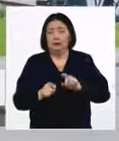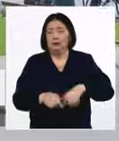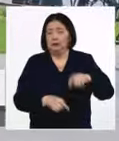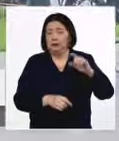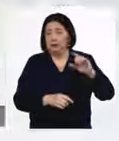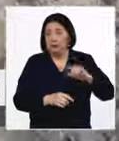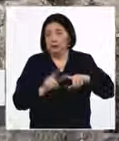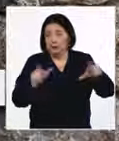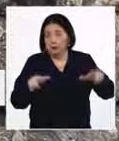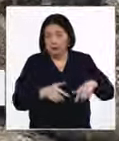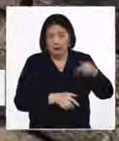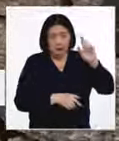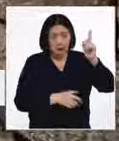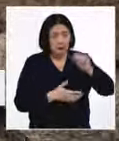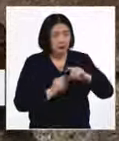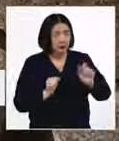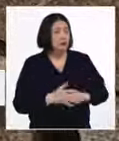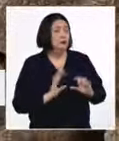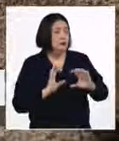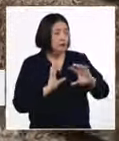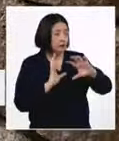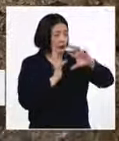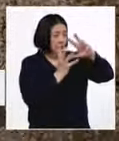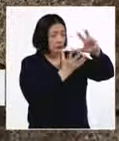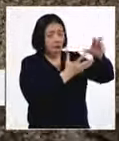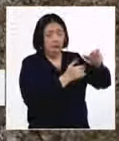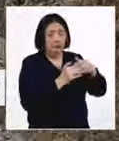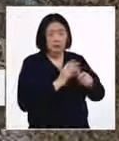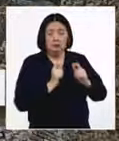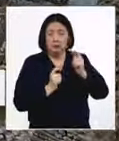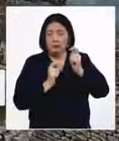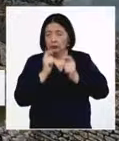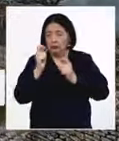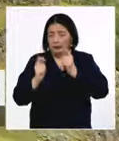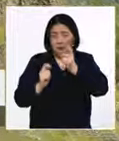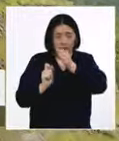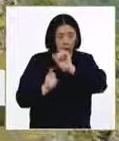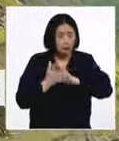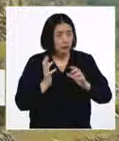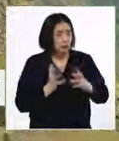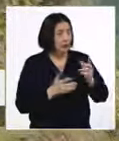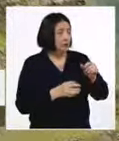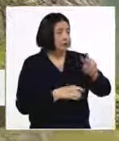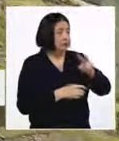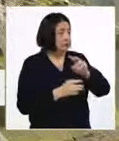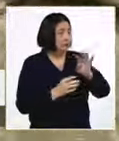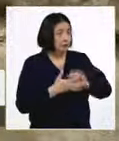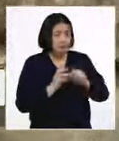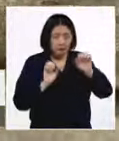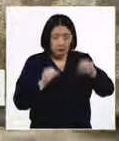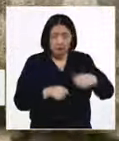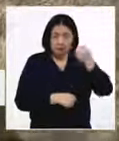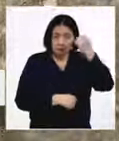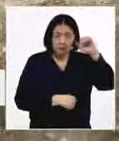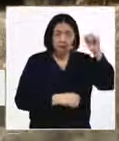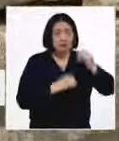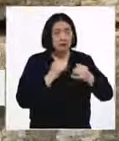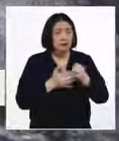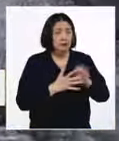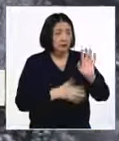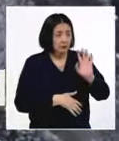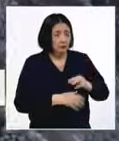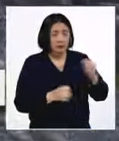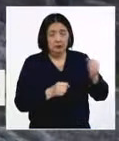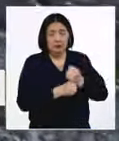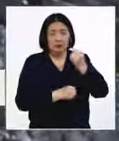de Sudamérica. Los World Travel Awards reconocen la excelencia en turismo y viajes a nivel internacional. La selección de